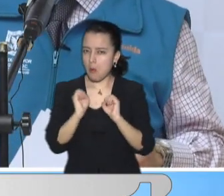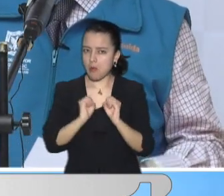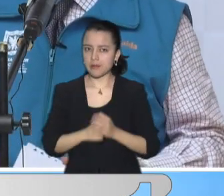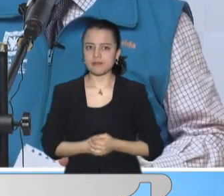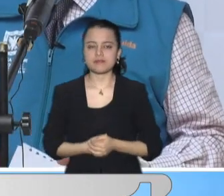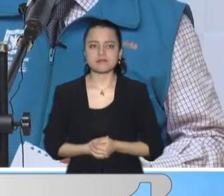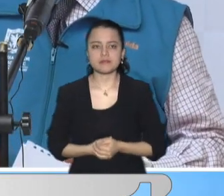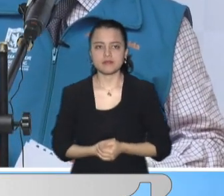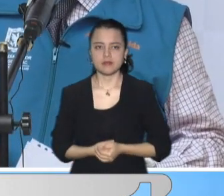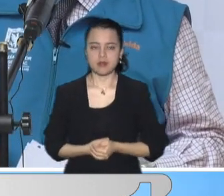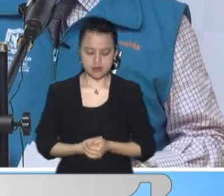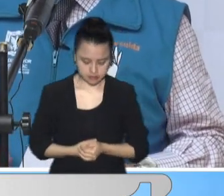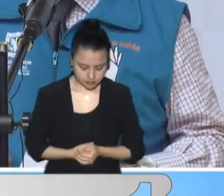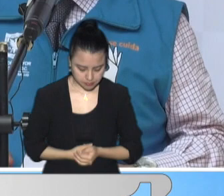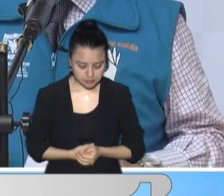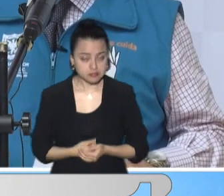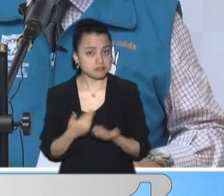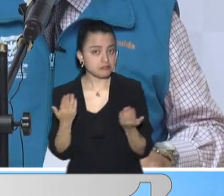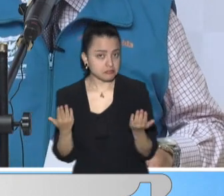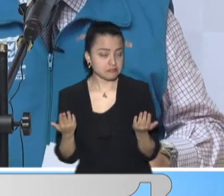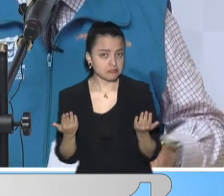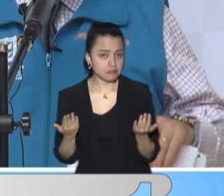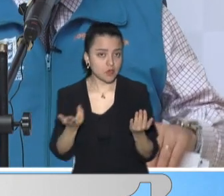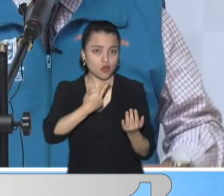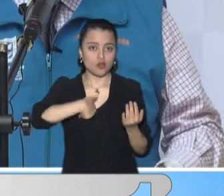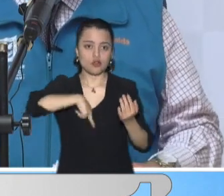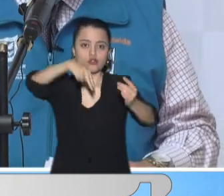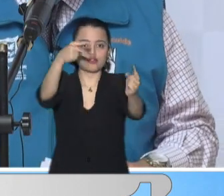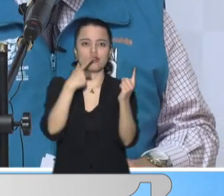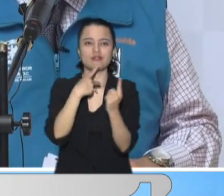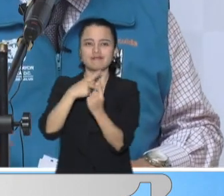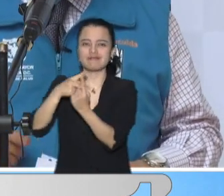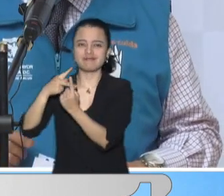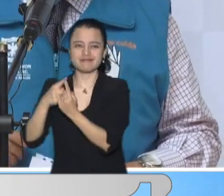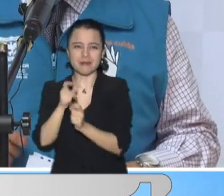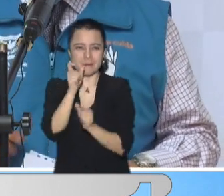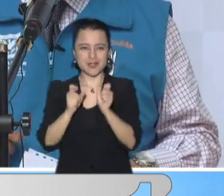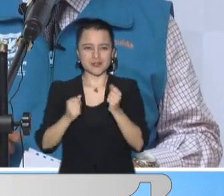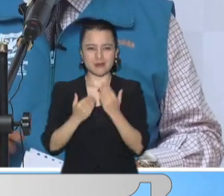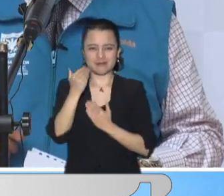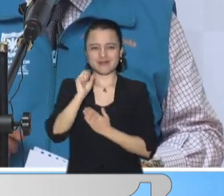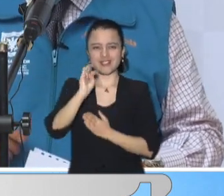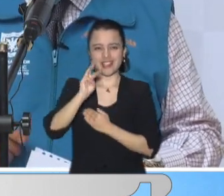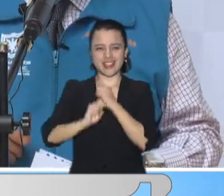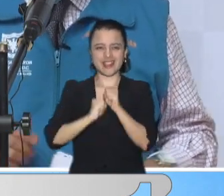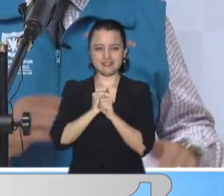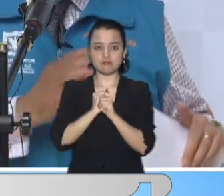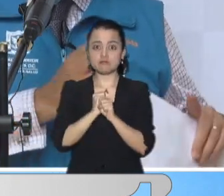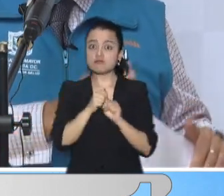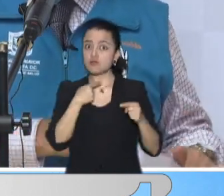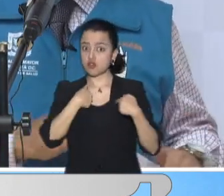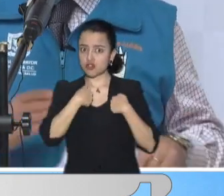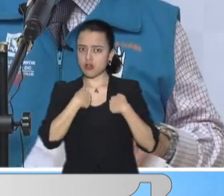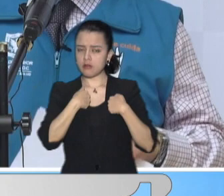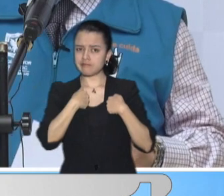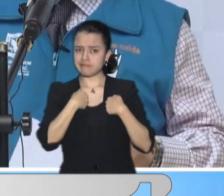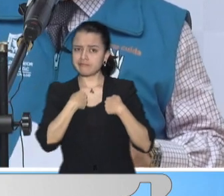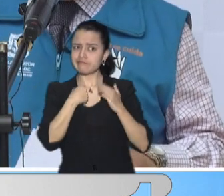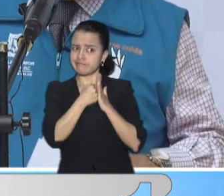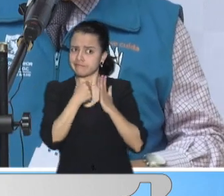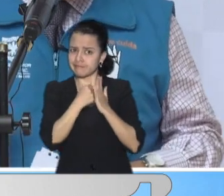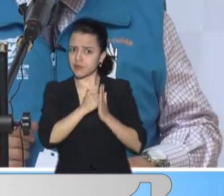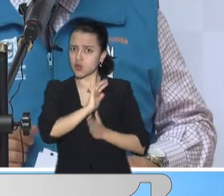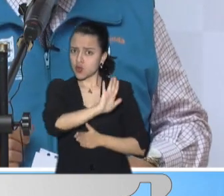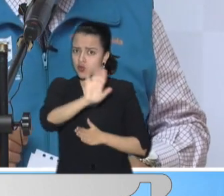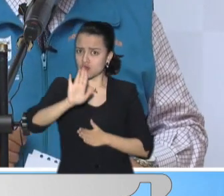la programación de las personas que vamos a vacunar, mayores de 80 años, insisto, en las instituciones de